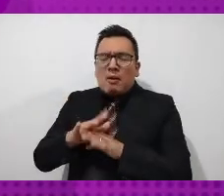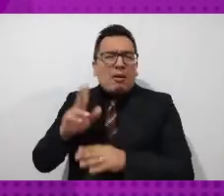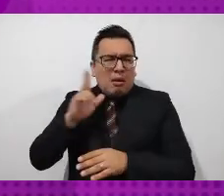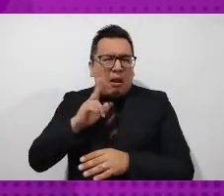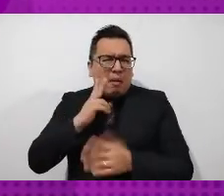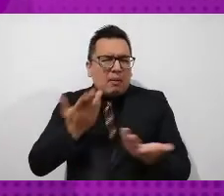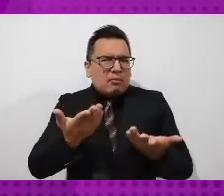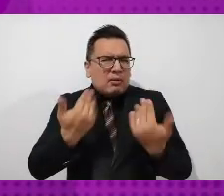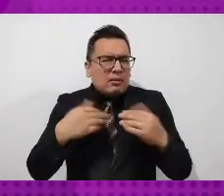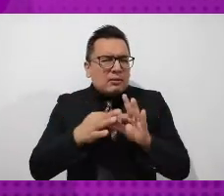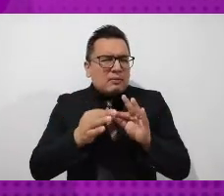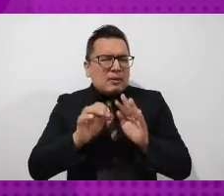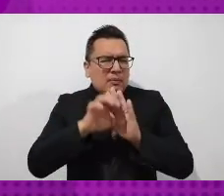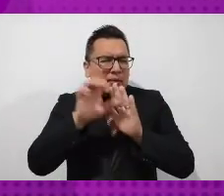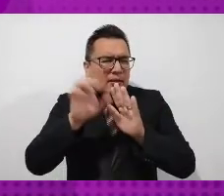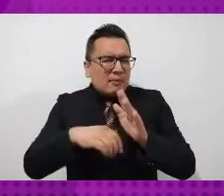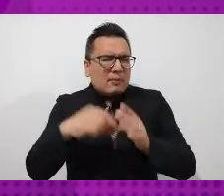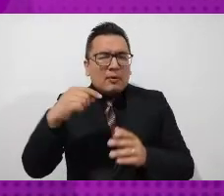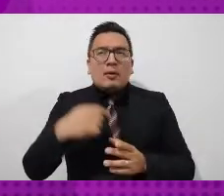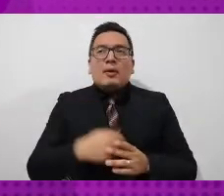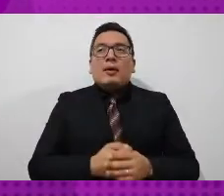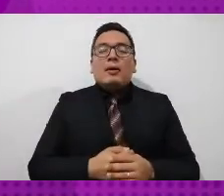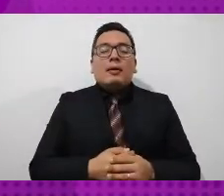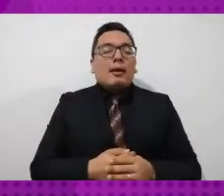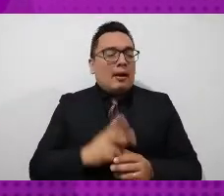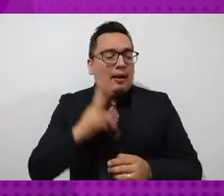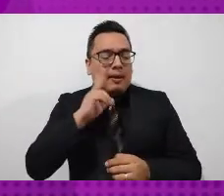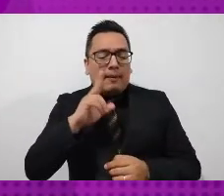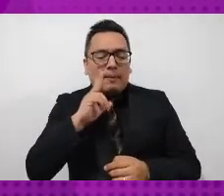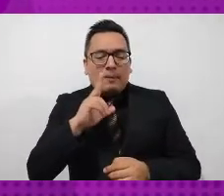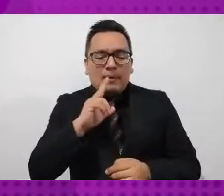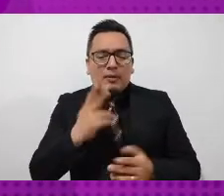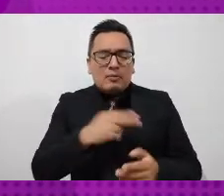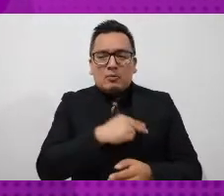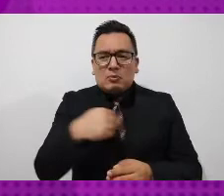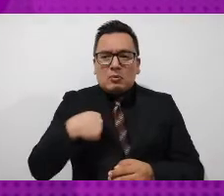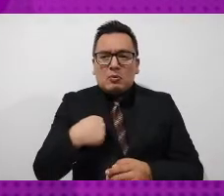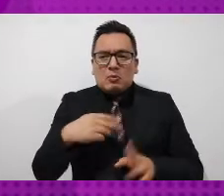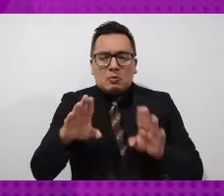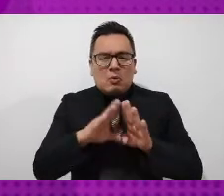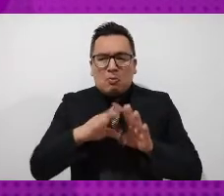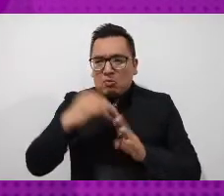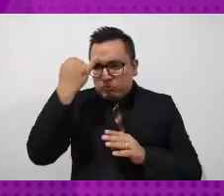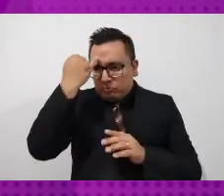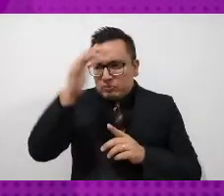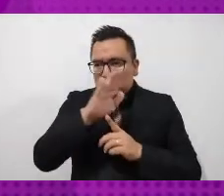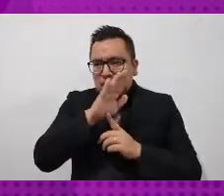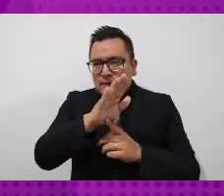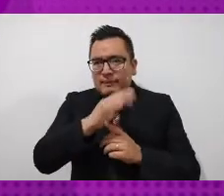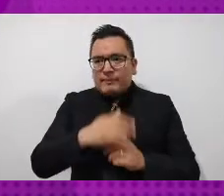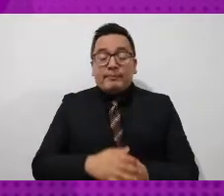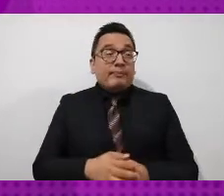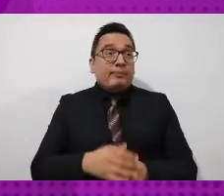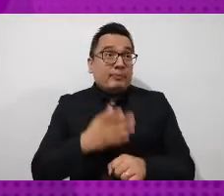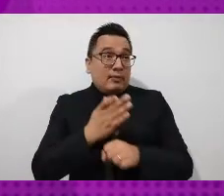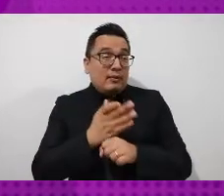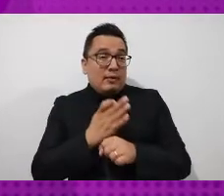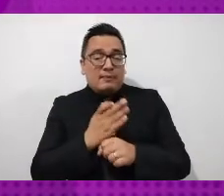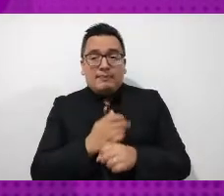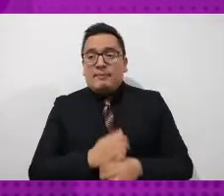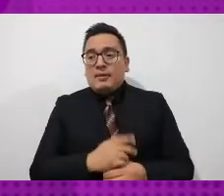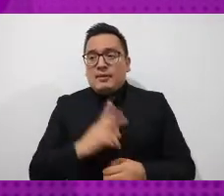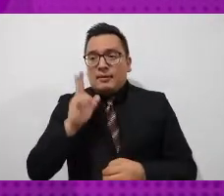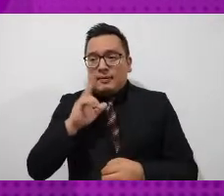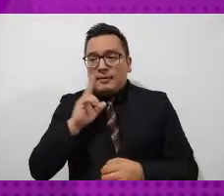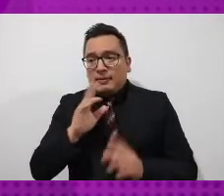la ciudadanía que nos escucha aquí en el programa de La Urna de cómo pudiéramos presentar una iniciativa? Ahorita me gustaría hablar de las